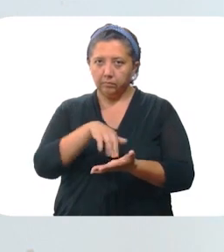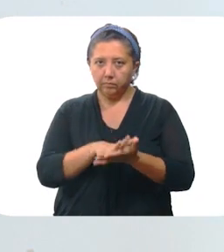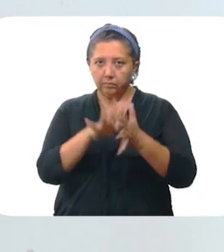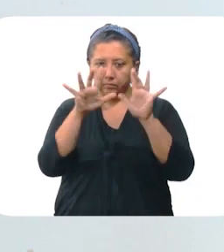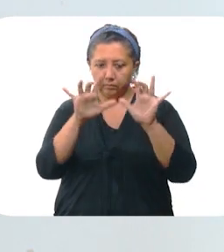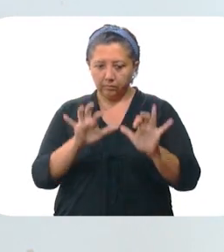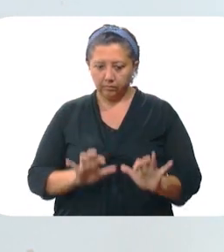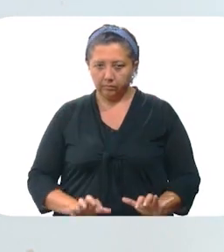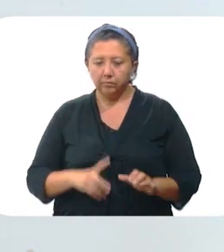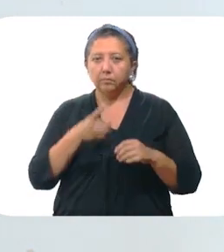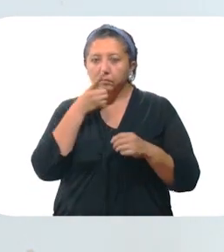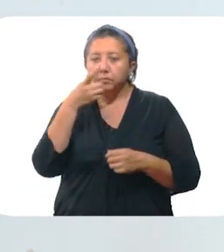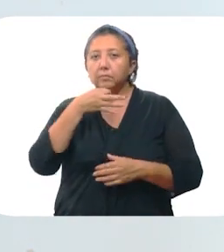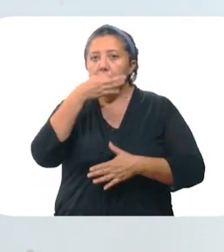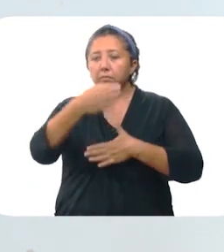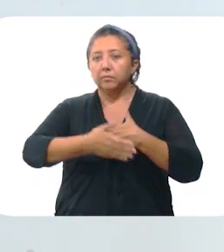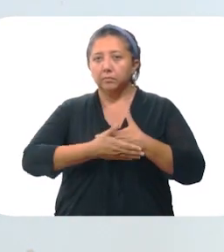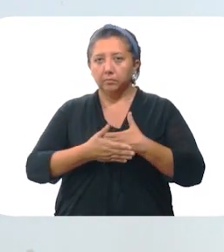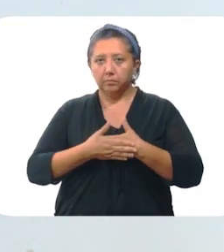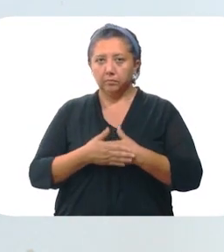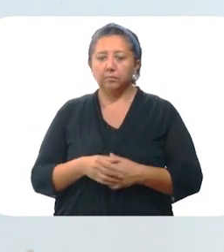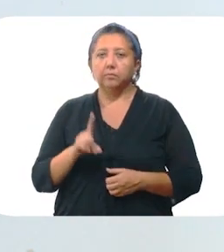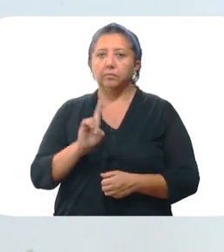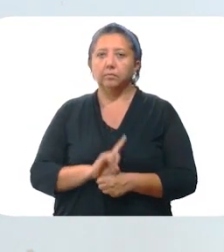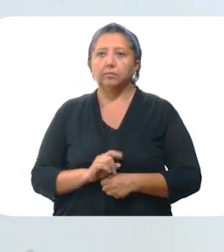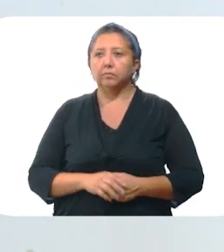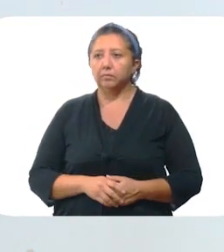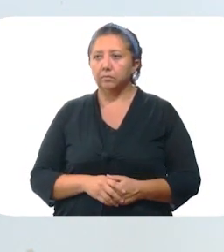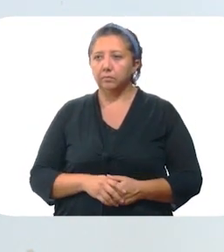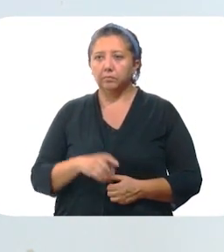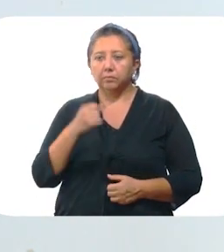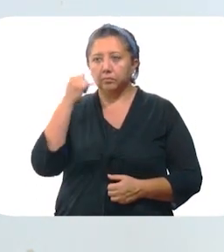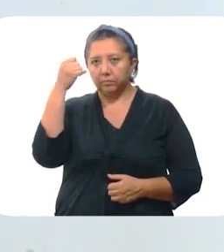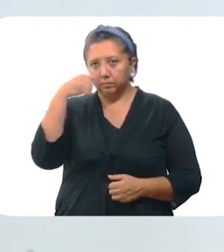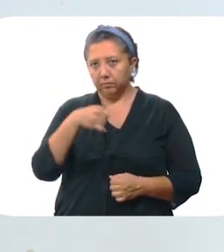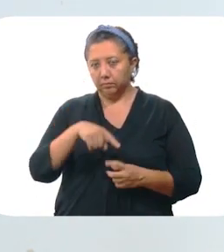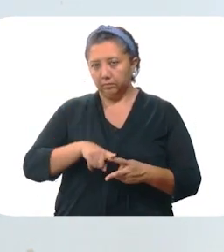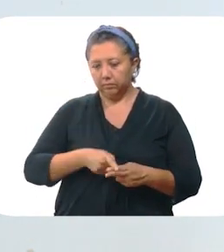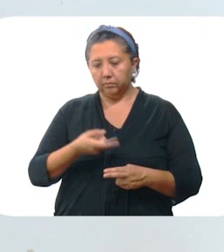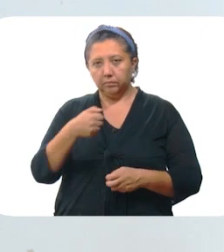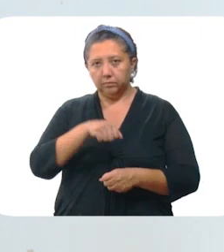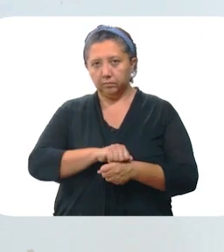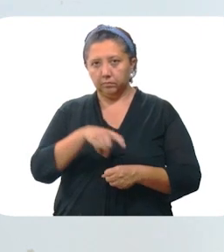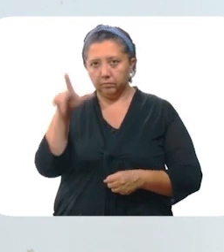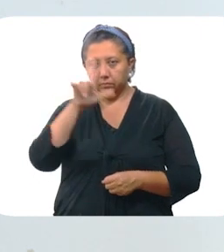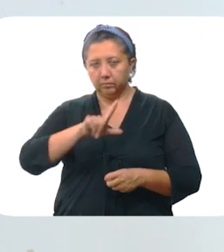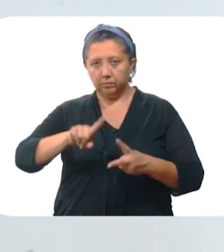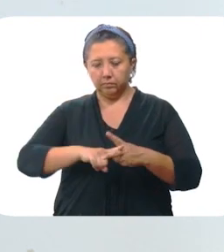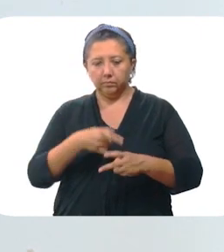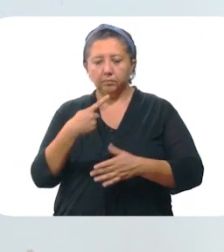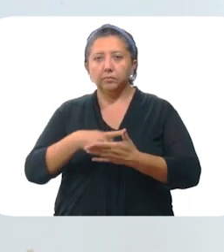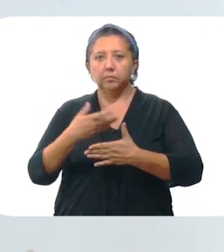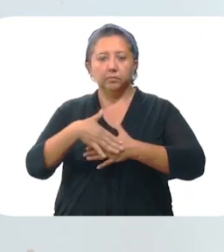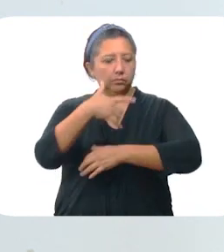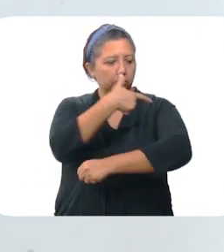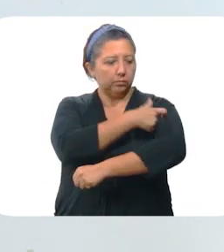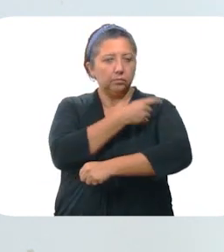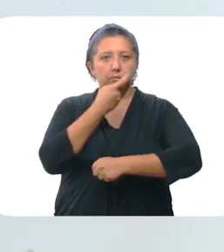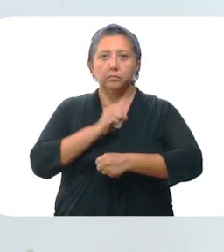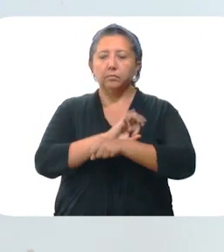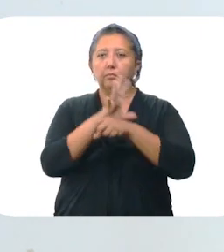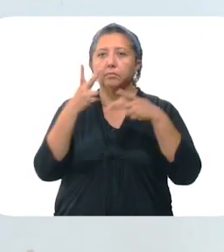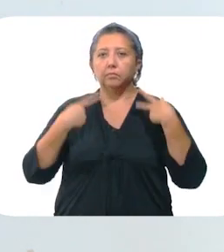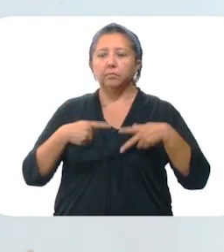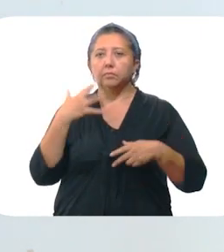en una plataforma que se dará a conocer en los próximos días. Al inicio de esta semana, el lunes, comenzó el proceso de vacunación contra el COVID